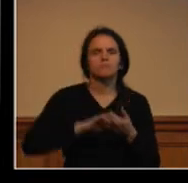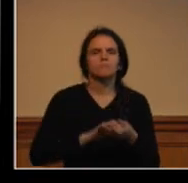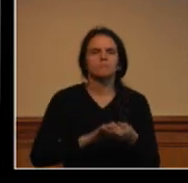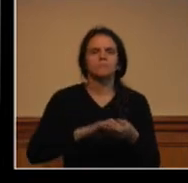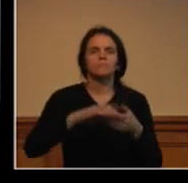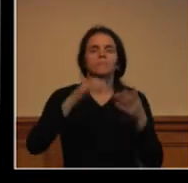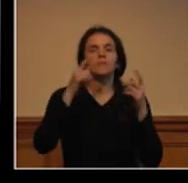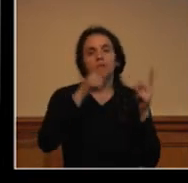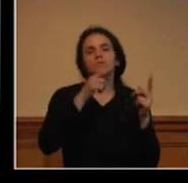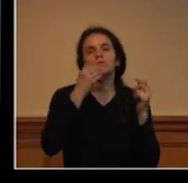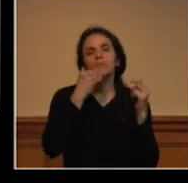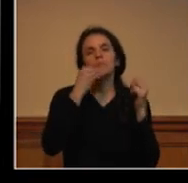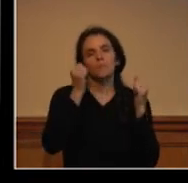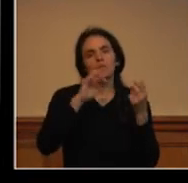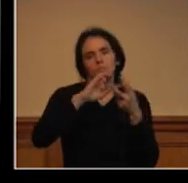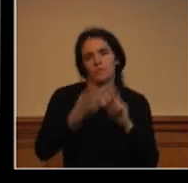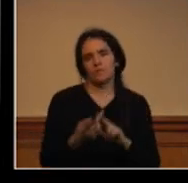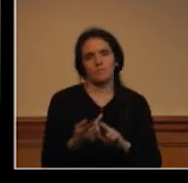Eso mismo